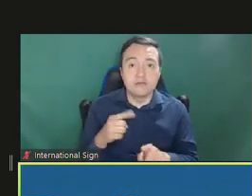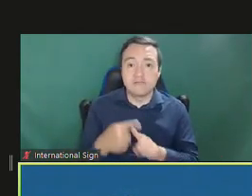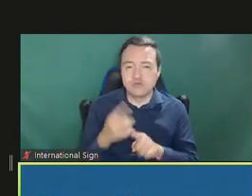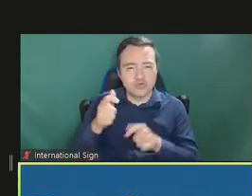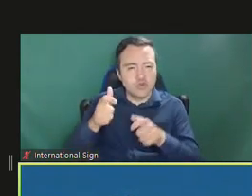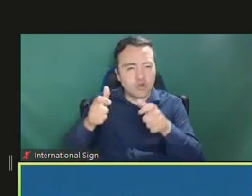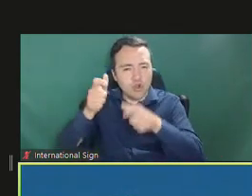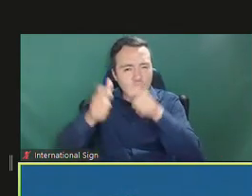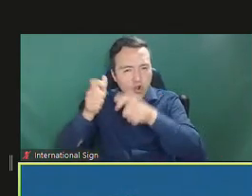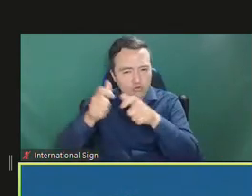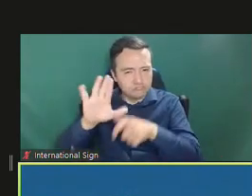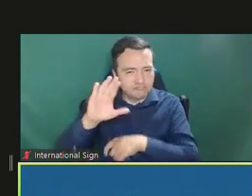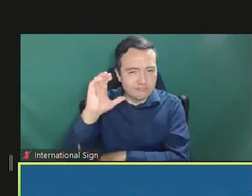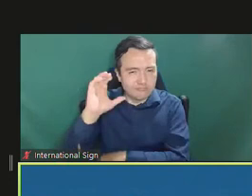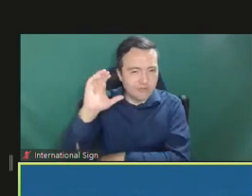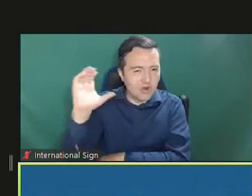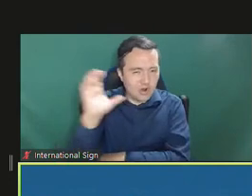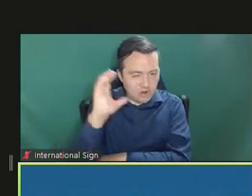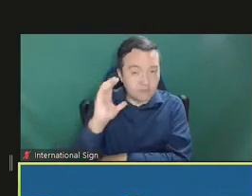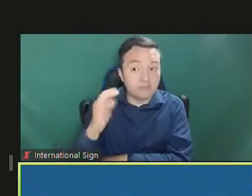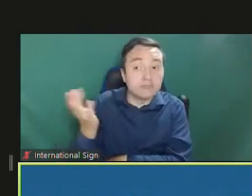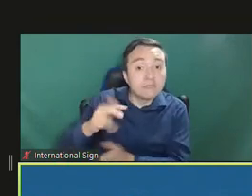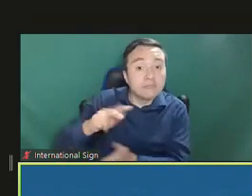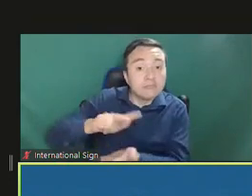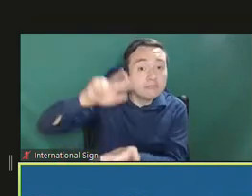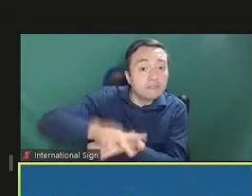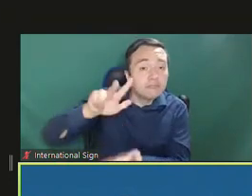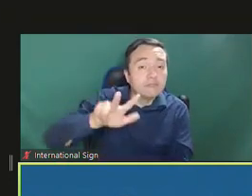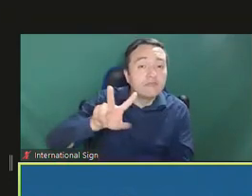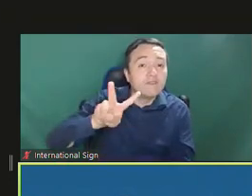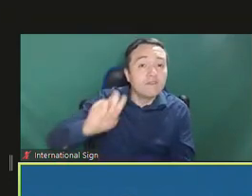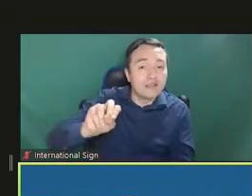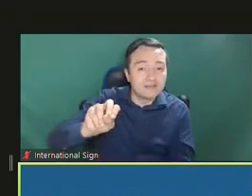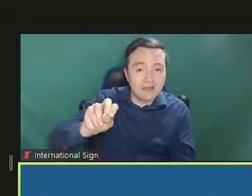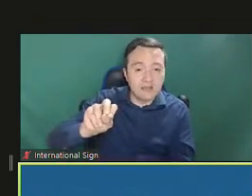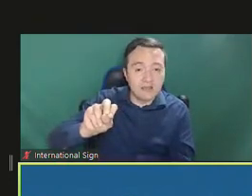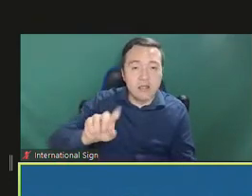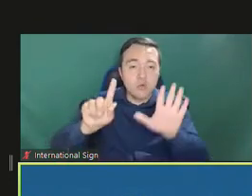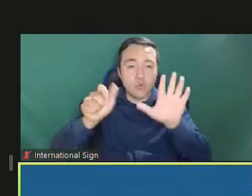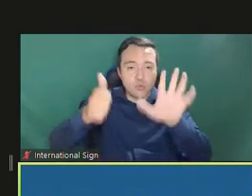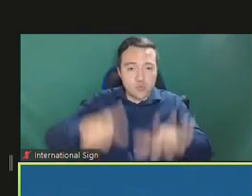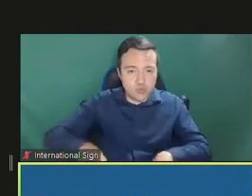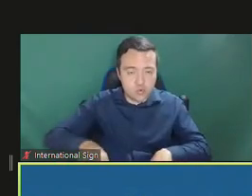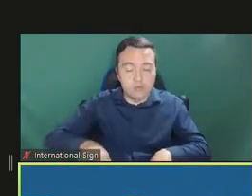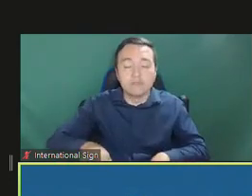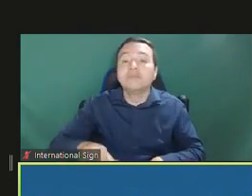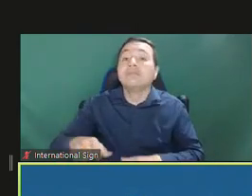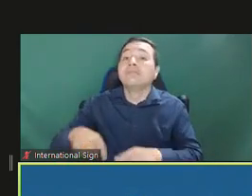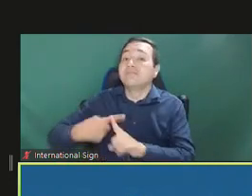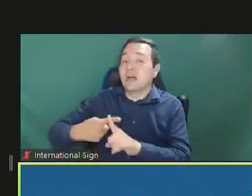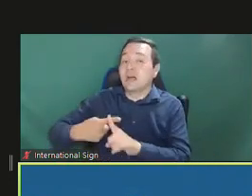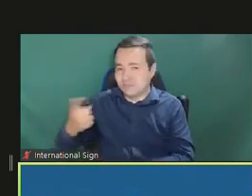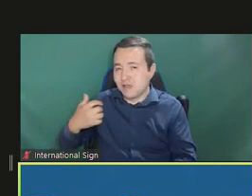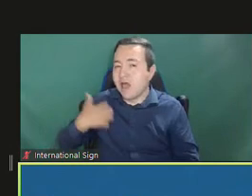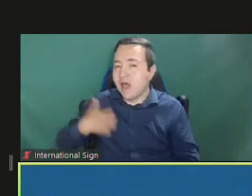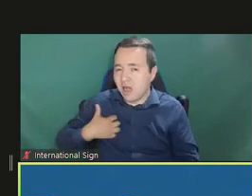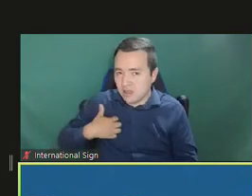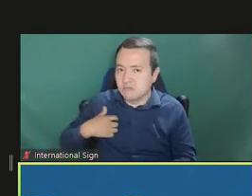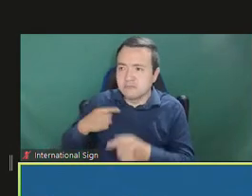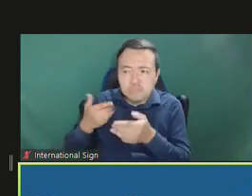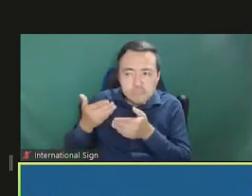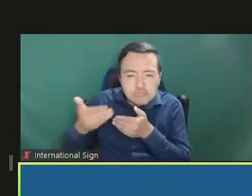20 de junio argentina también de espera entablar un debate legislativo en breve en el congreso